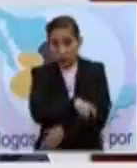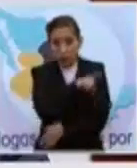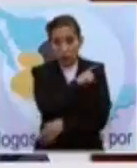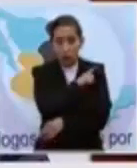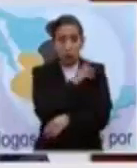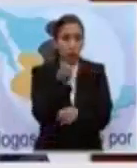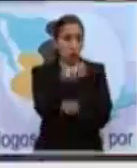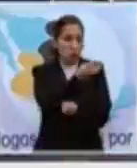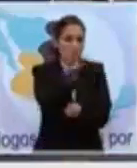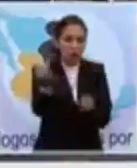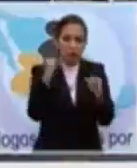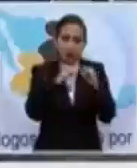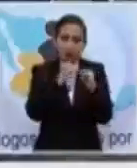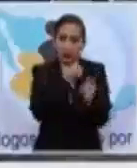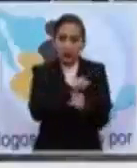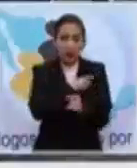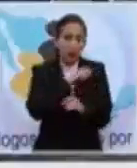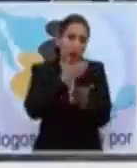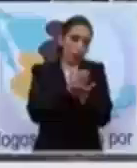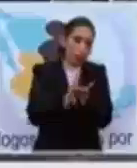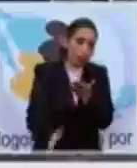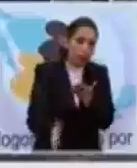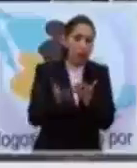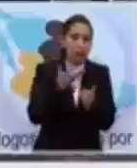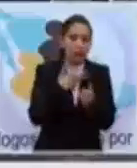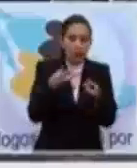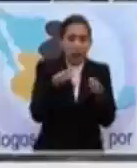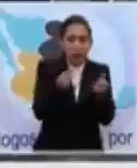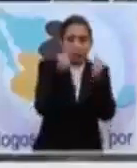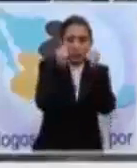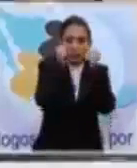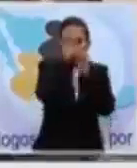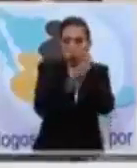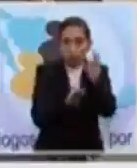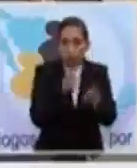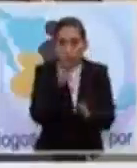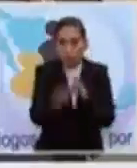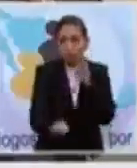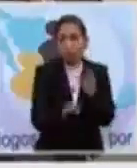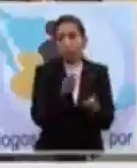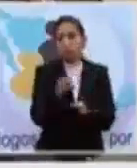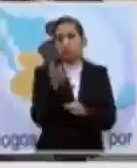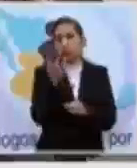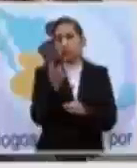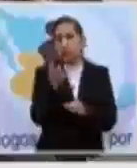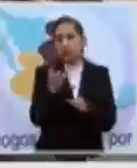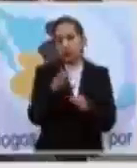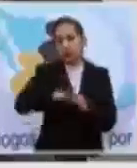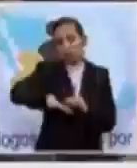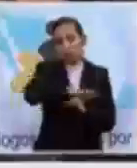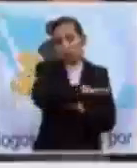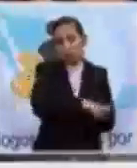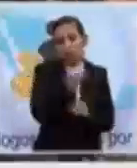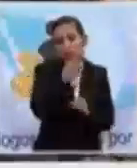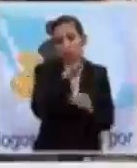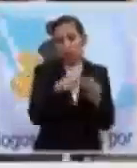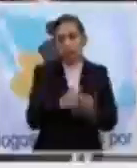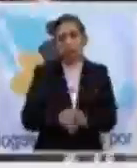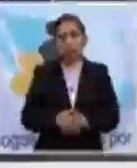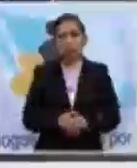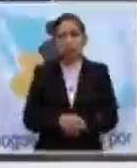cualquier institución de salud, y por otro lado que lleve la calidad de la atención uniformado en estos esquemas. ¿Es cuánto?